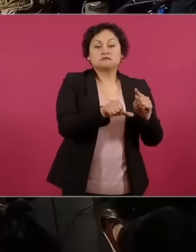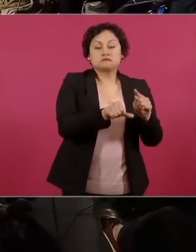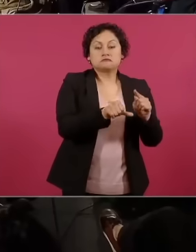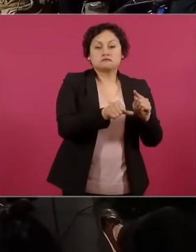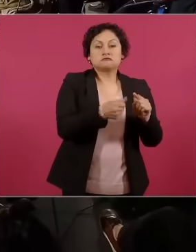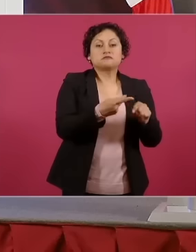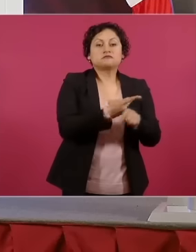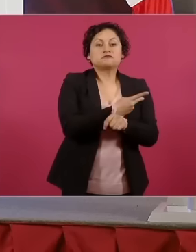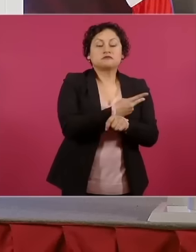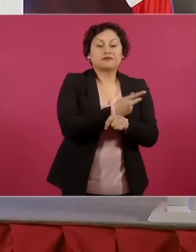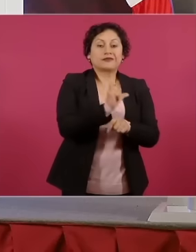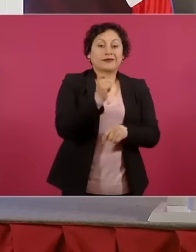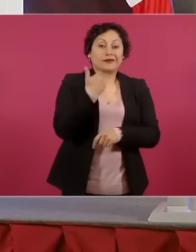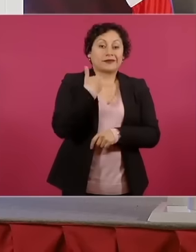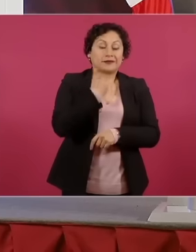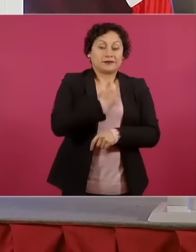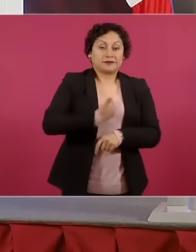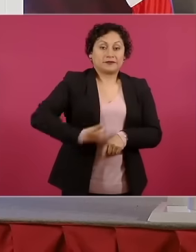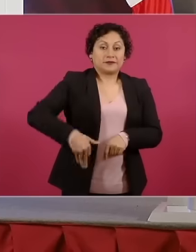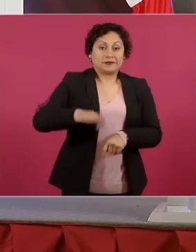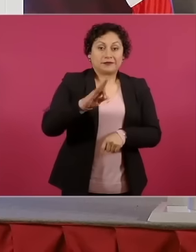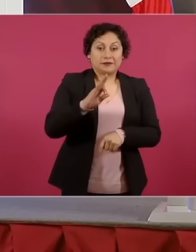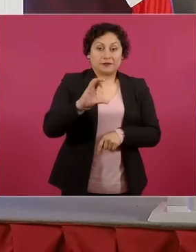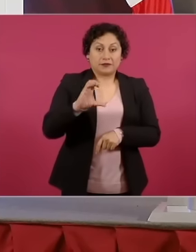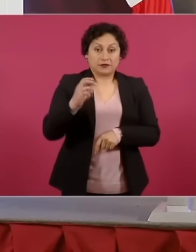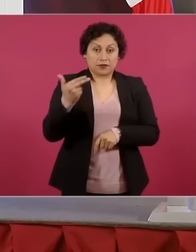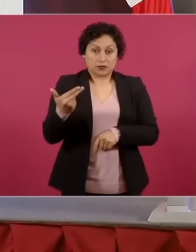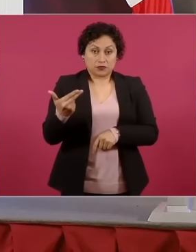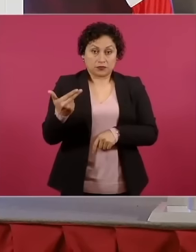a declarar la guerra?